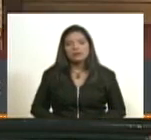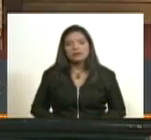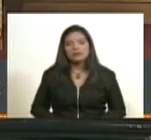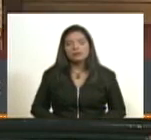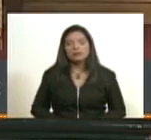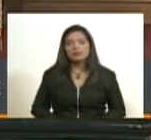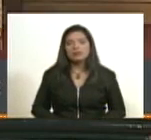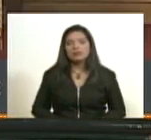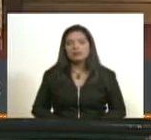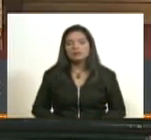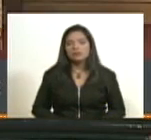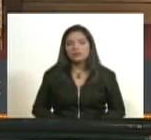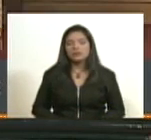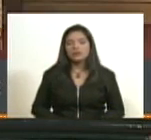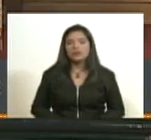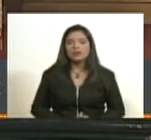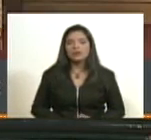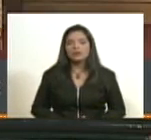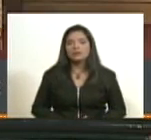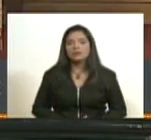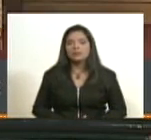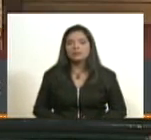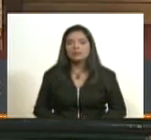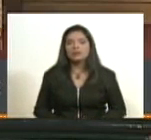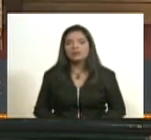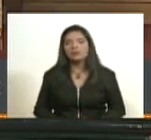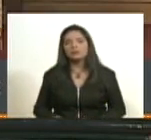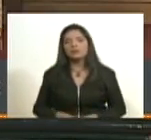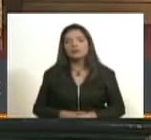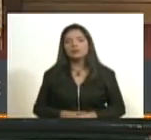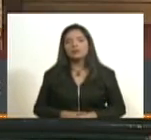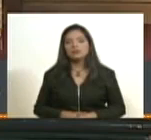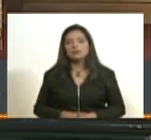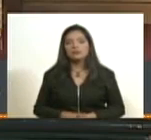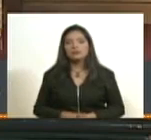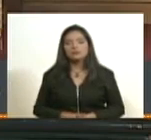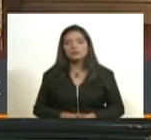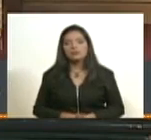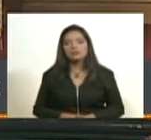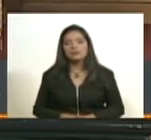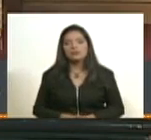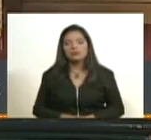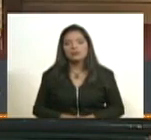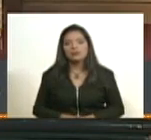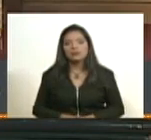El martes 20 de junio tuvieron una reunión.